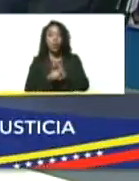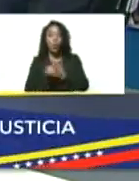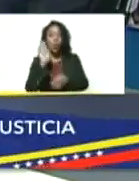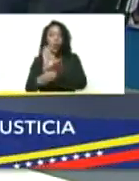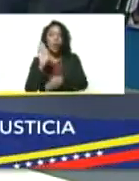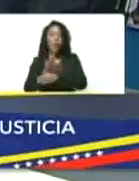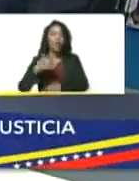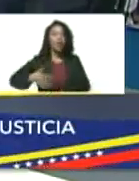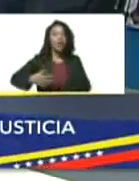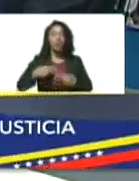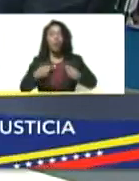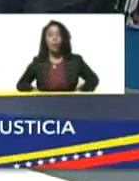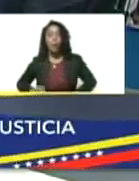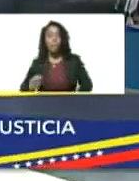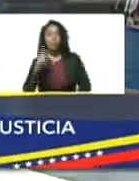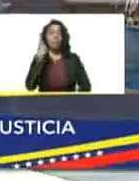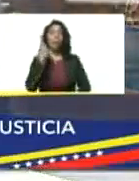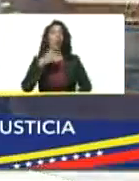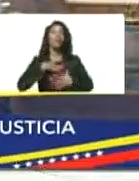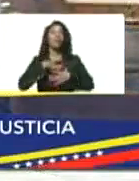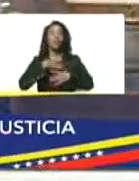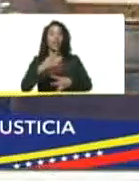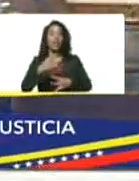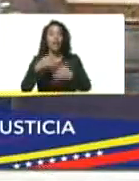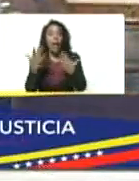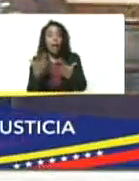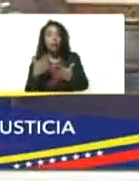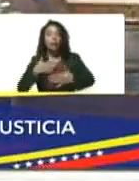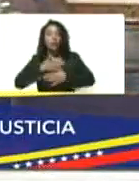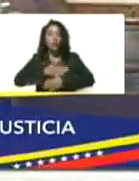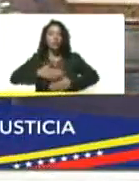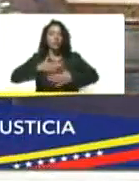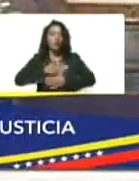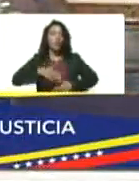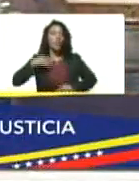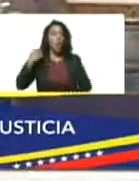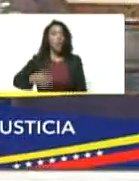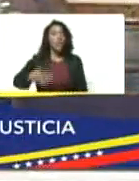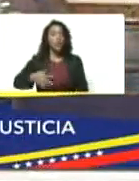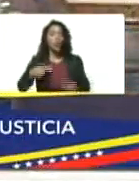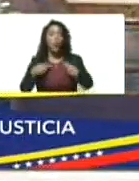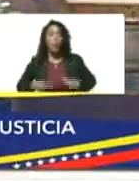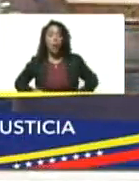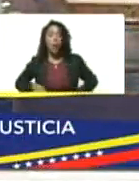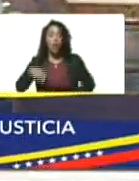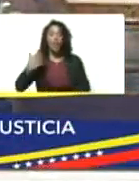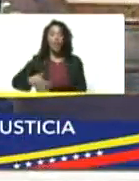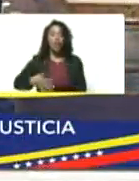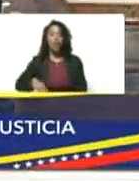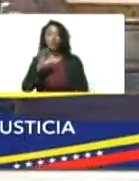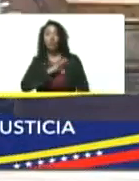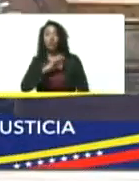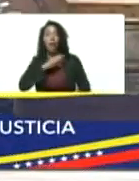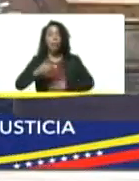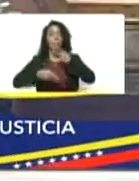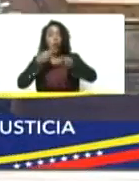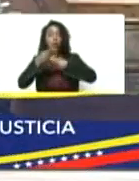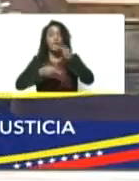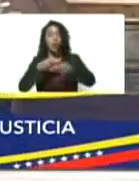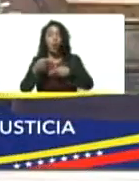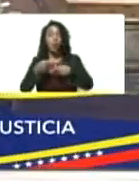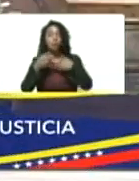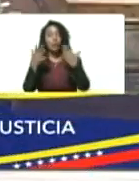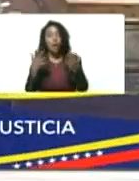los primeros que estamos interesados en el goce de los derechos humanos en los derechos sociales y políticos por parte